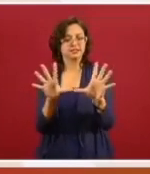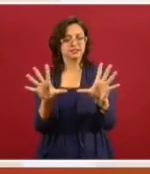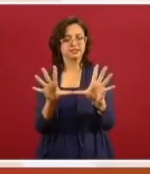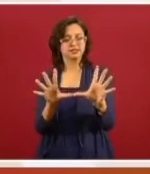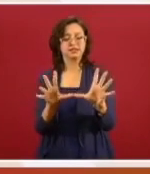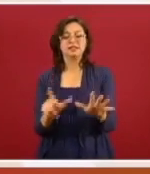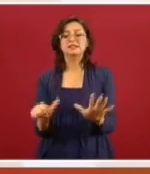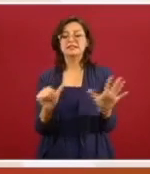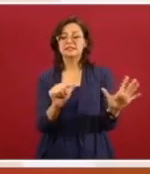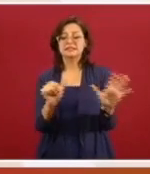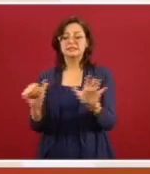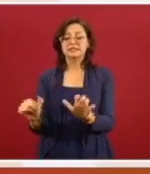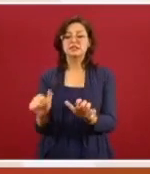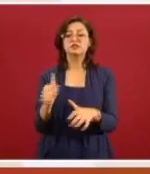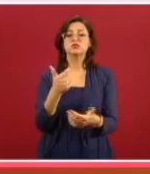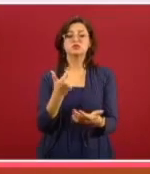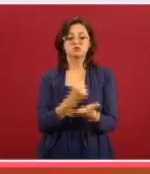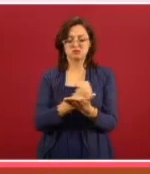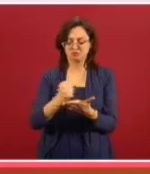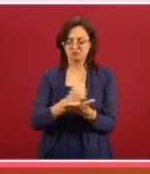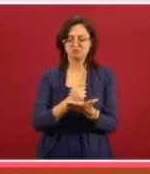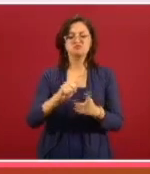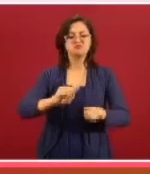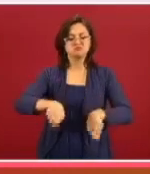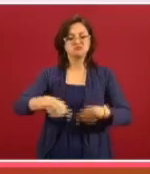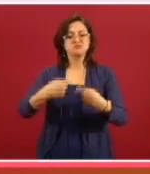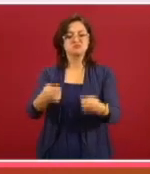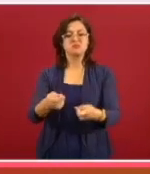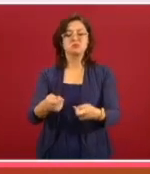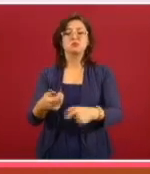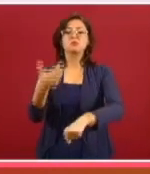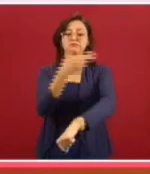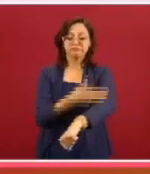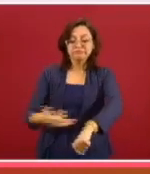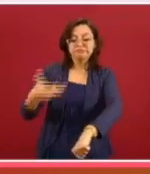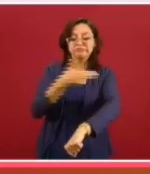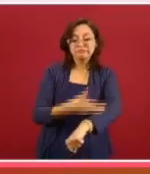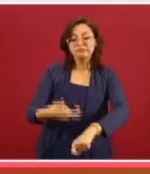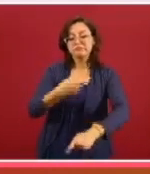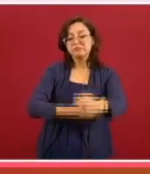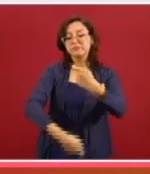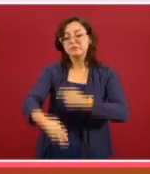619,000 créditos, ha reestructurado